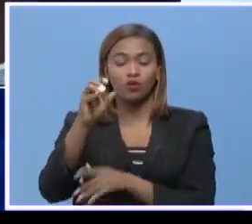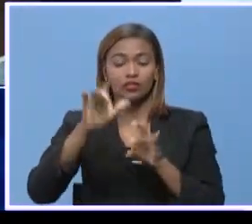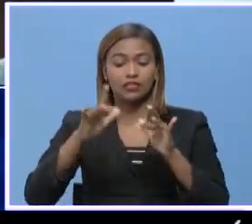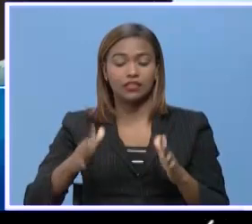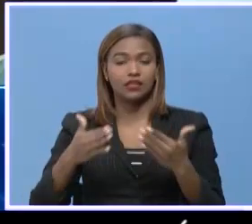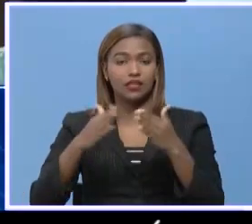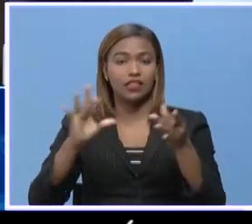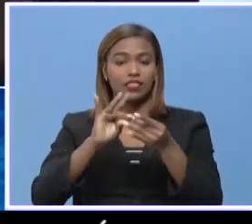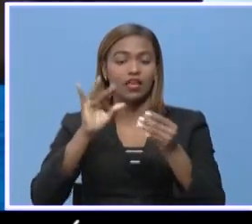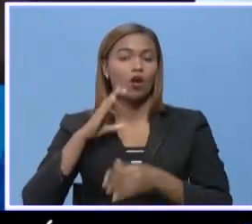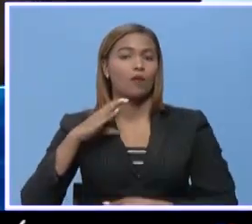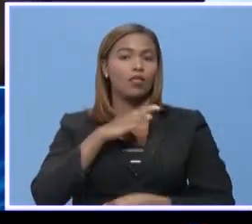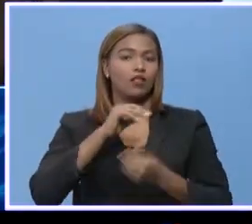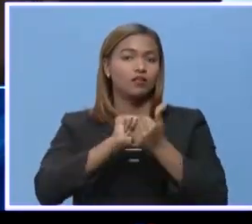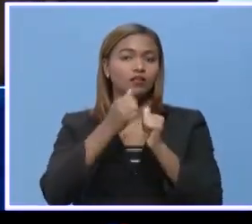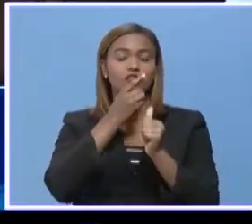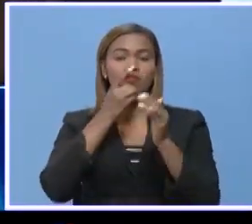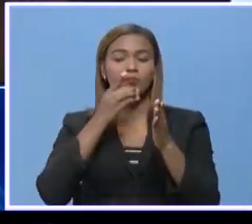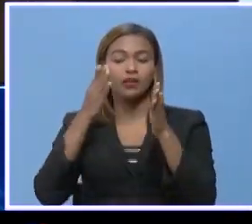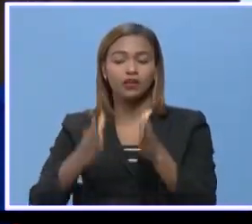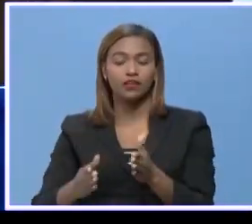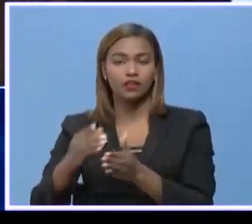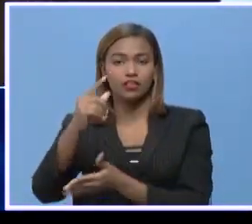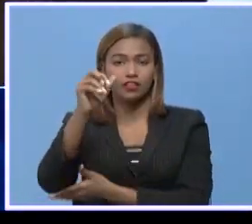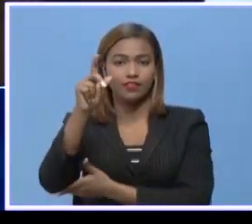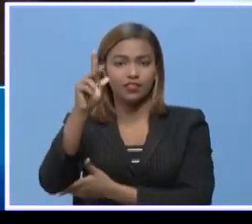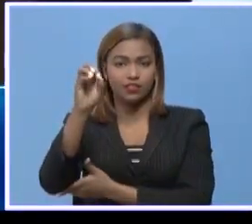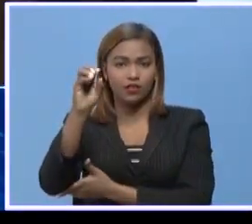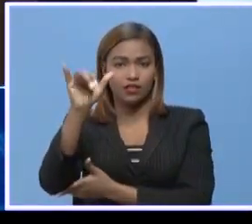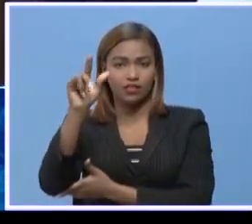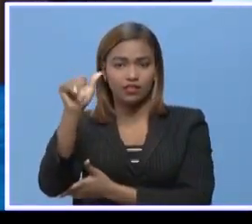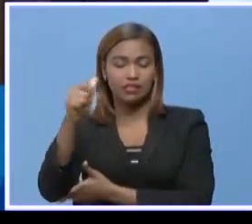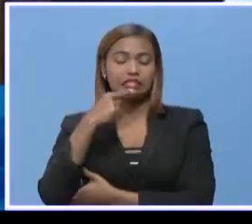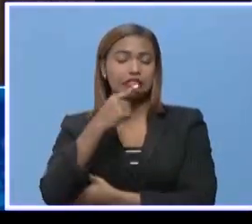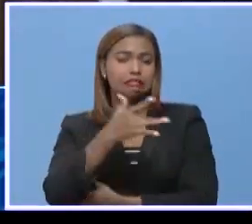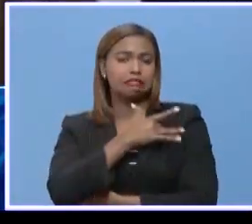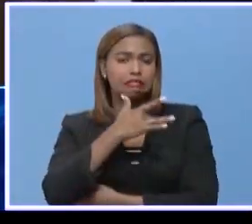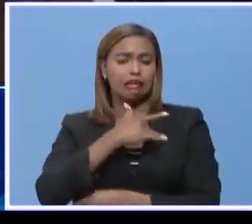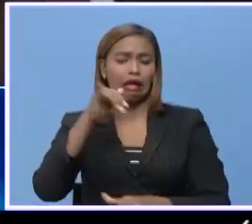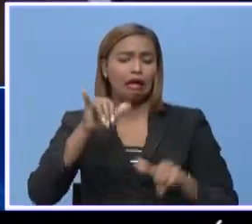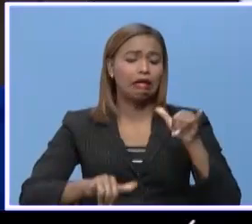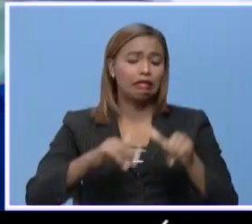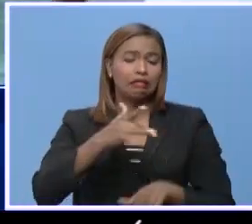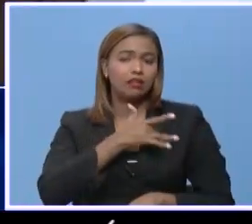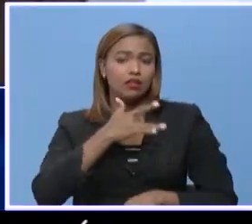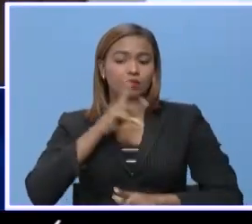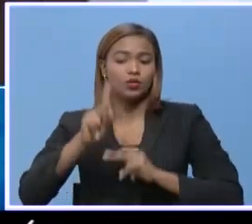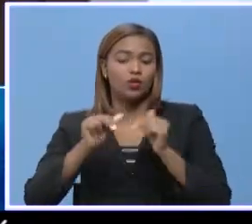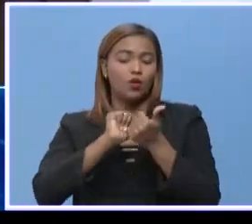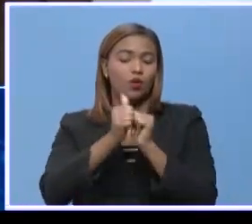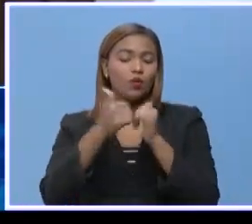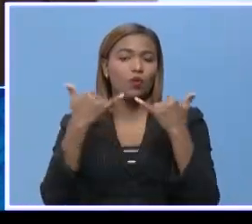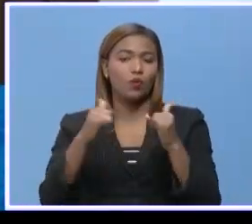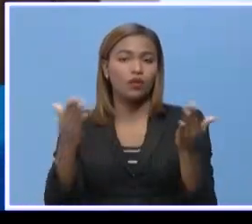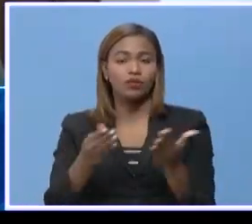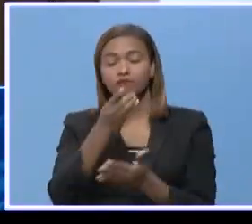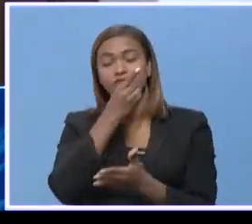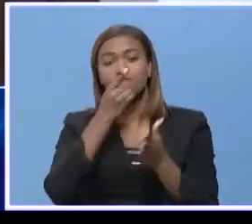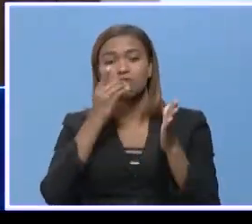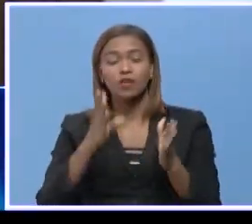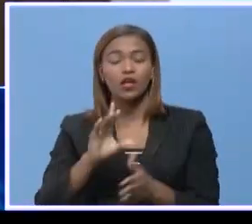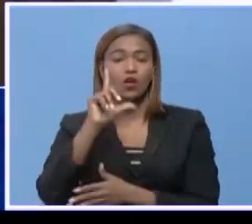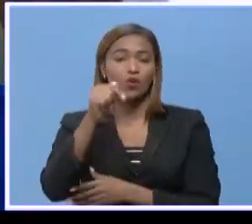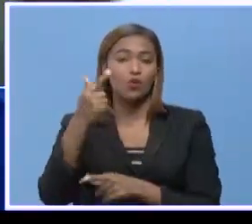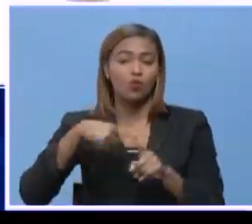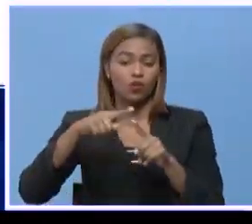del Comité Olímpico Dominicano, Gilberto García, narró el sentimiento de incertidumbre de los atletas y directivos del deporte dominicano